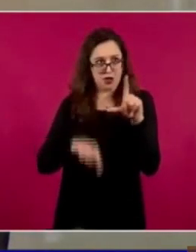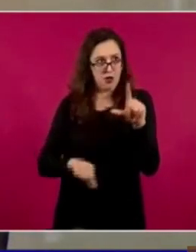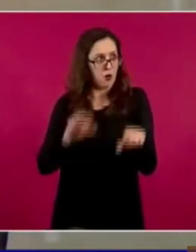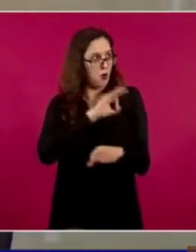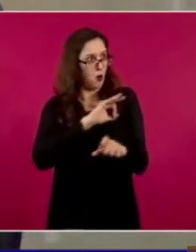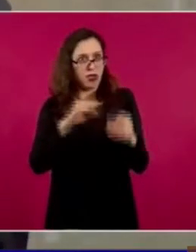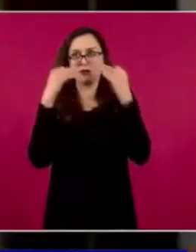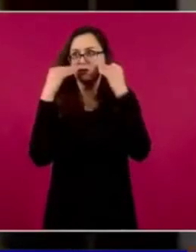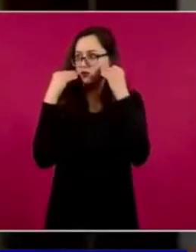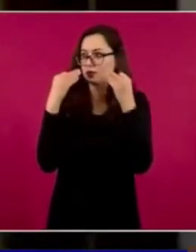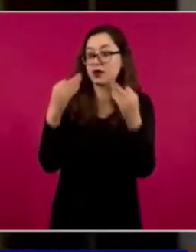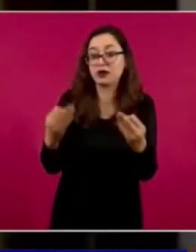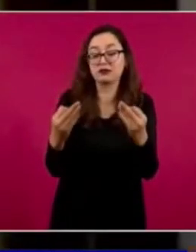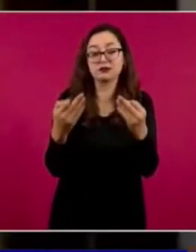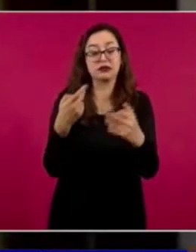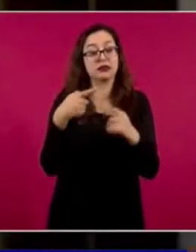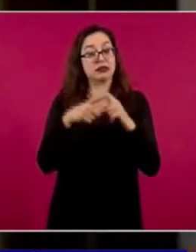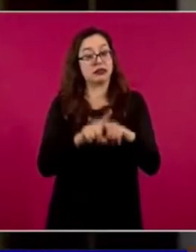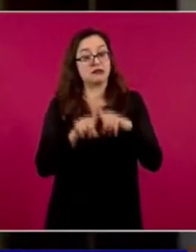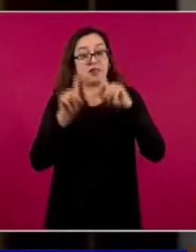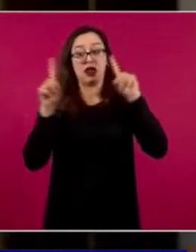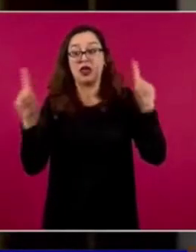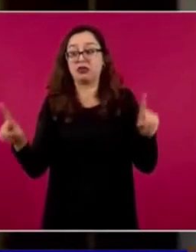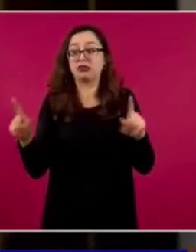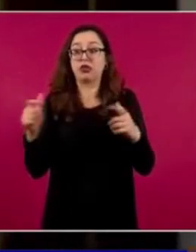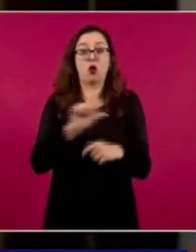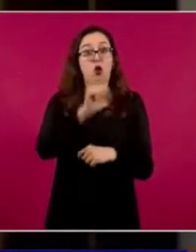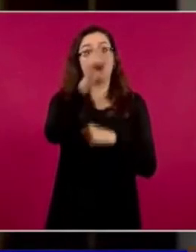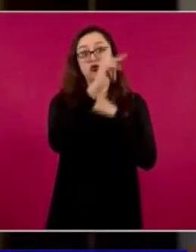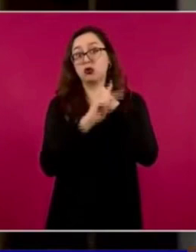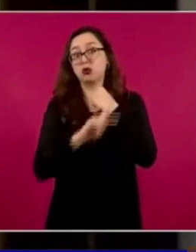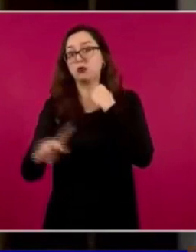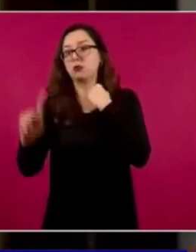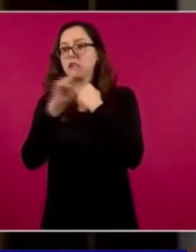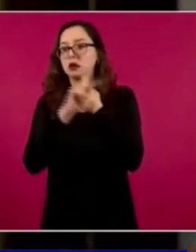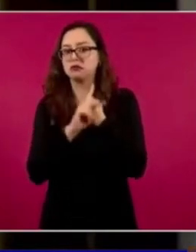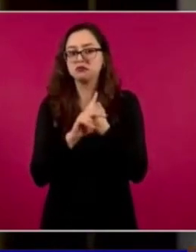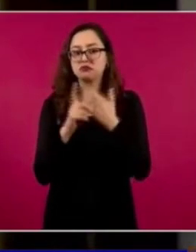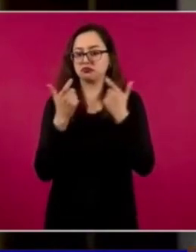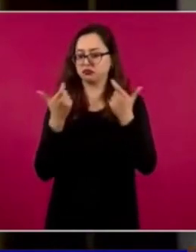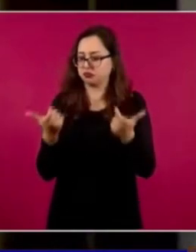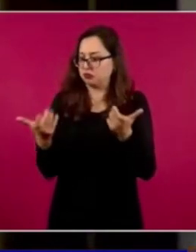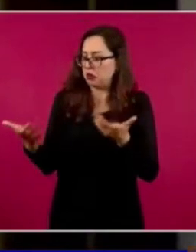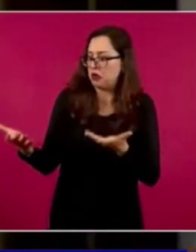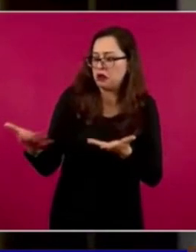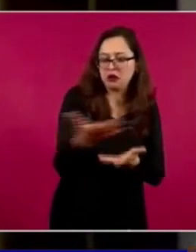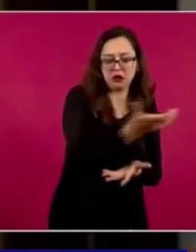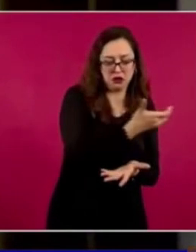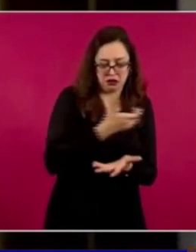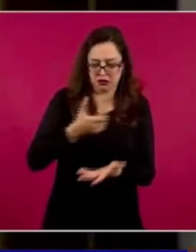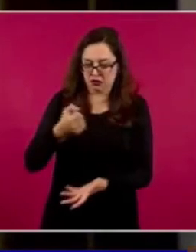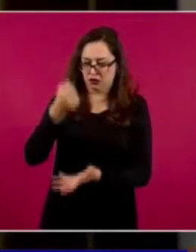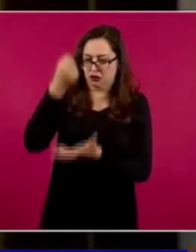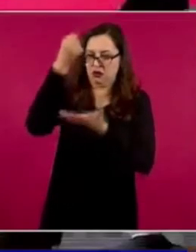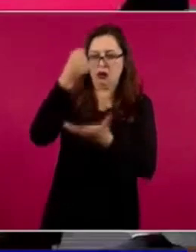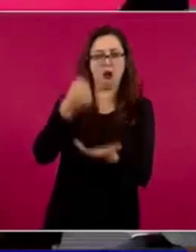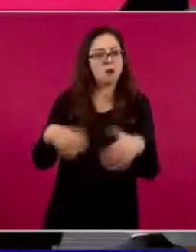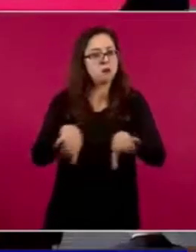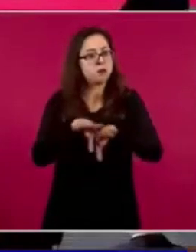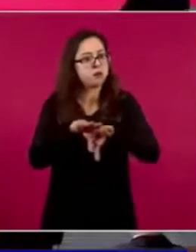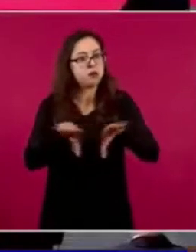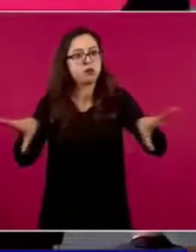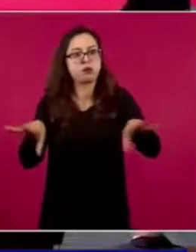país donde todos los más puedan satisfacer